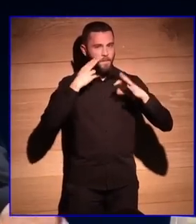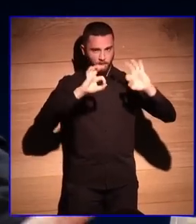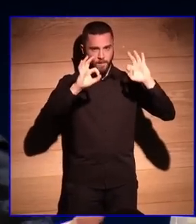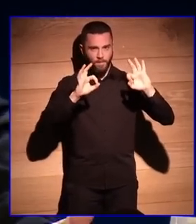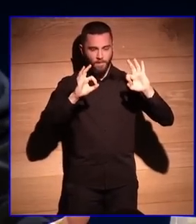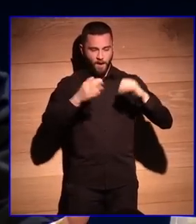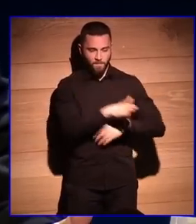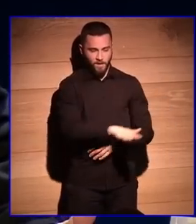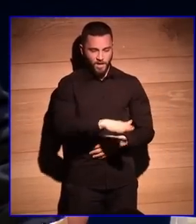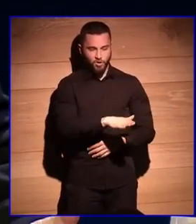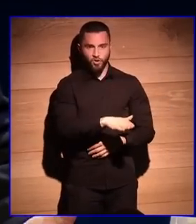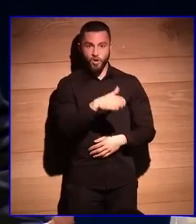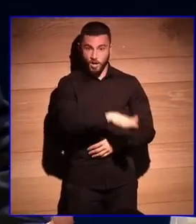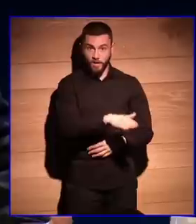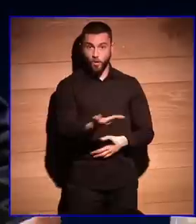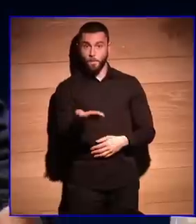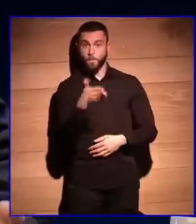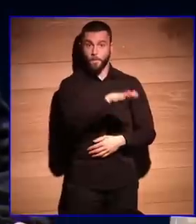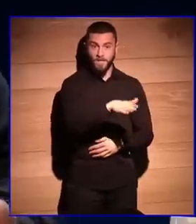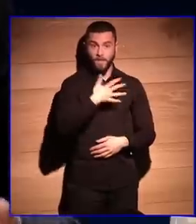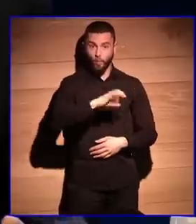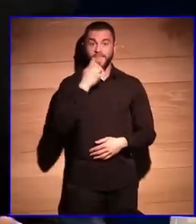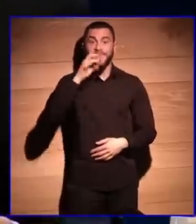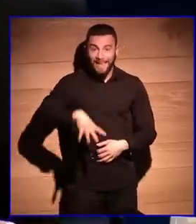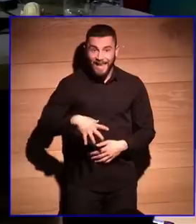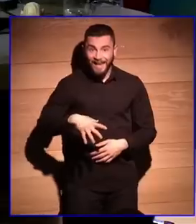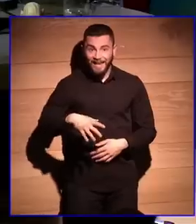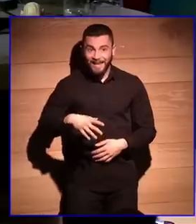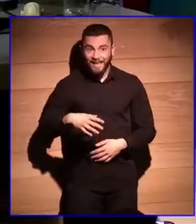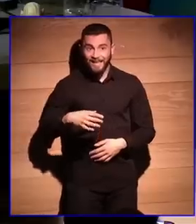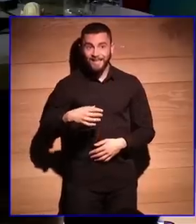puede matar a un niño, por ejemplo, de Narciso Ibáñez Serrador, ¿no? Nosotros también.